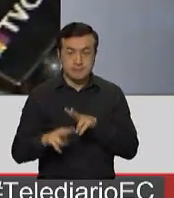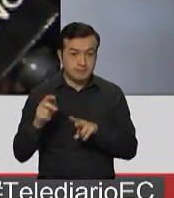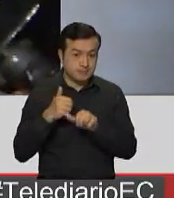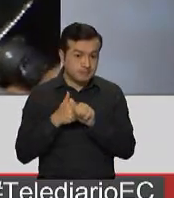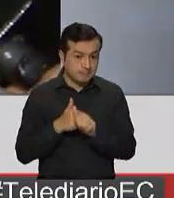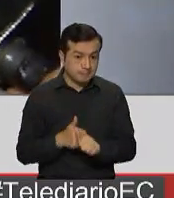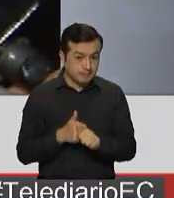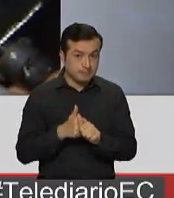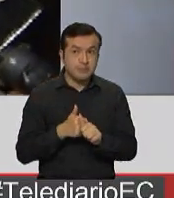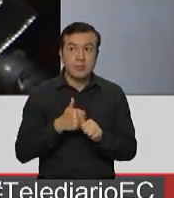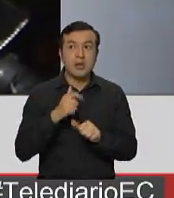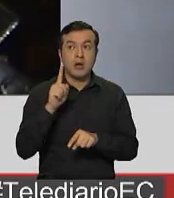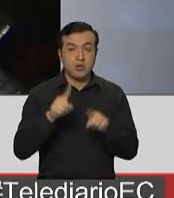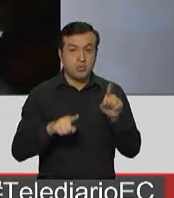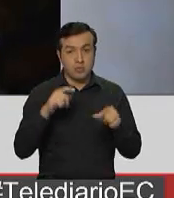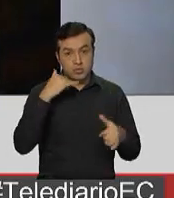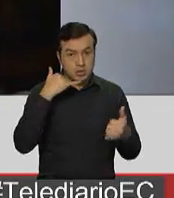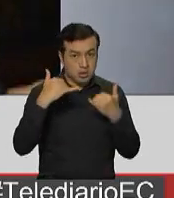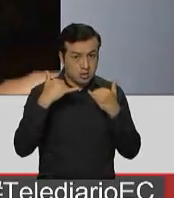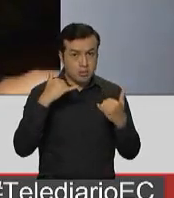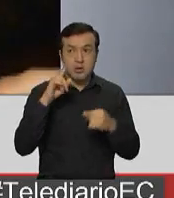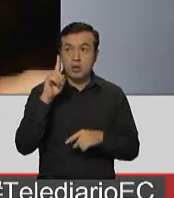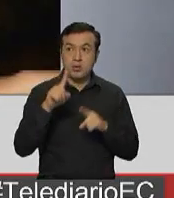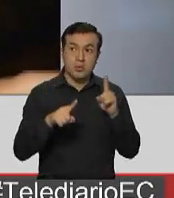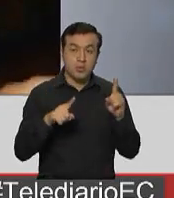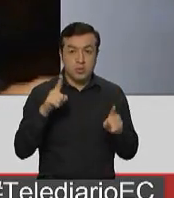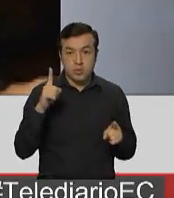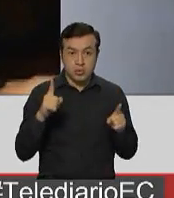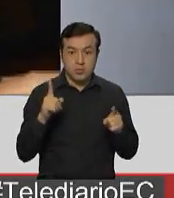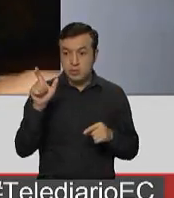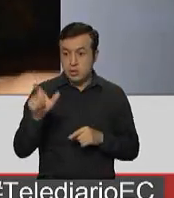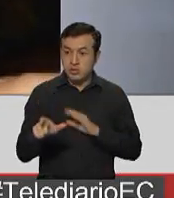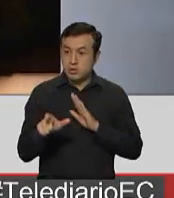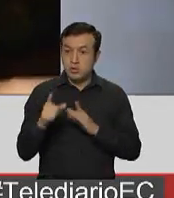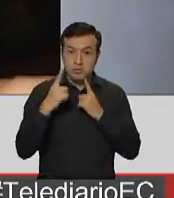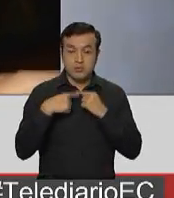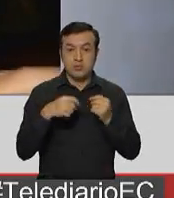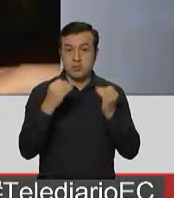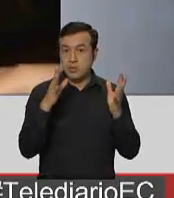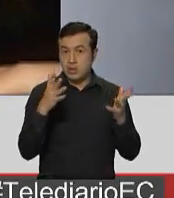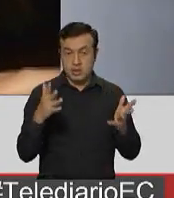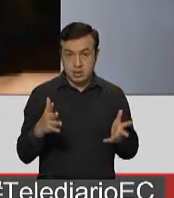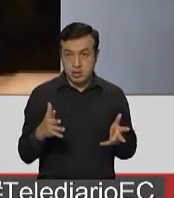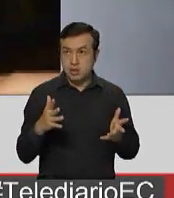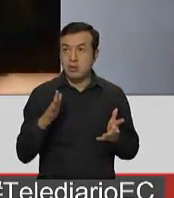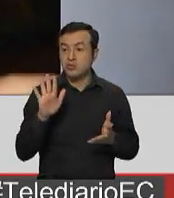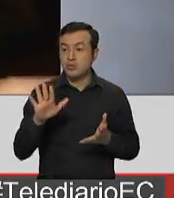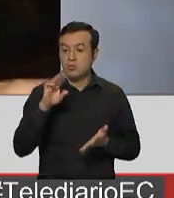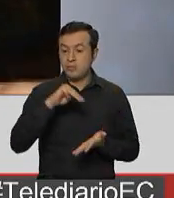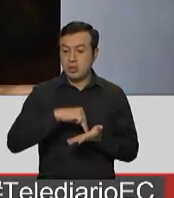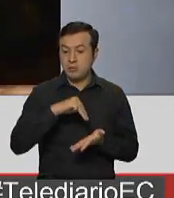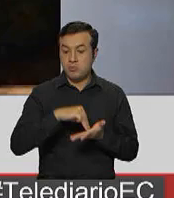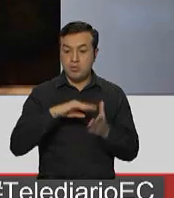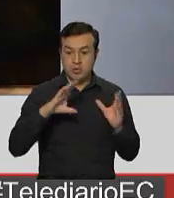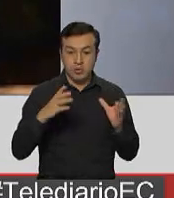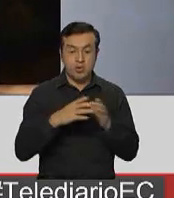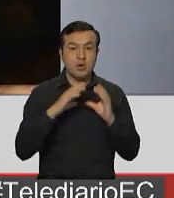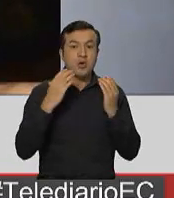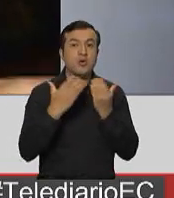seguimientos, escuchas telefónicas, mensajes, y sobre mi representado no se dijo absolutamente nada, simplemente por ser miembro de la comisión